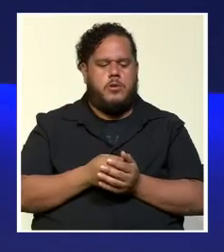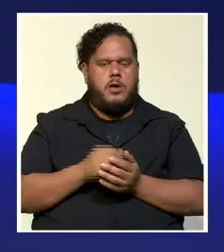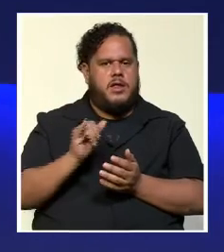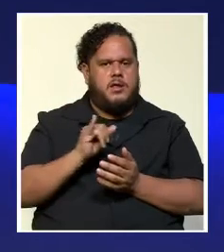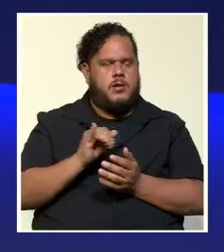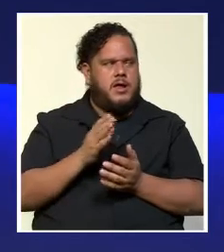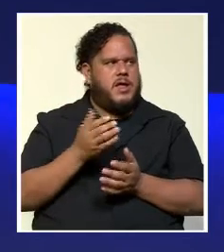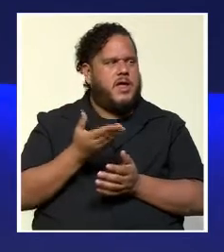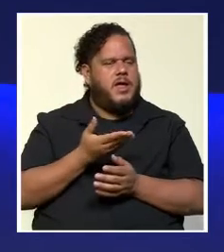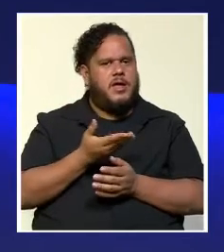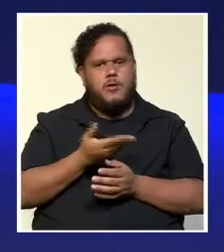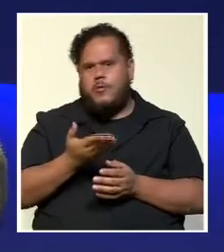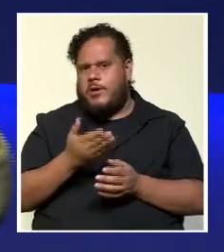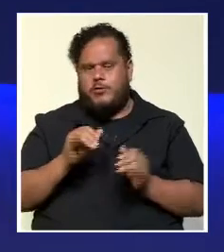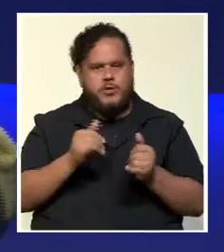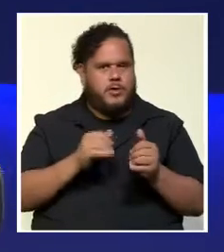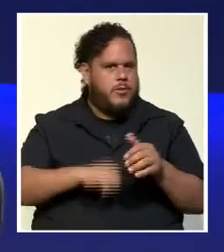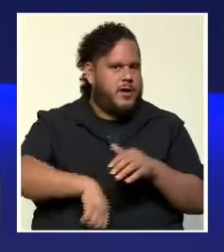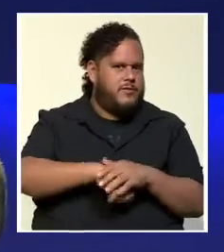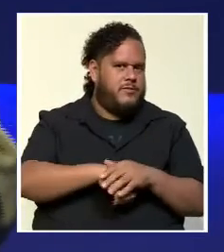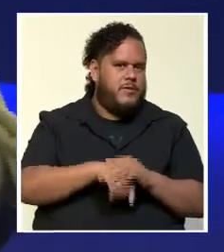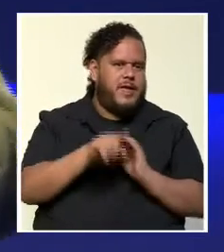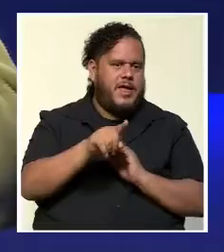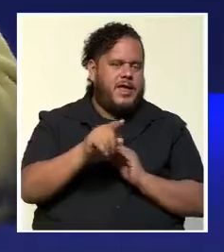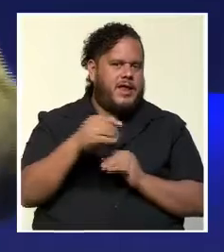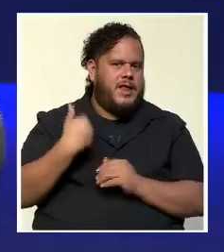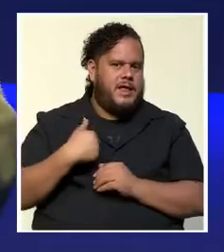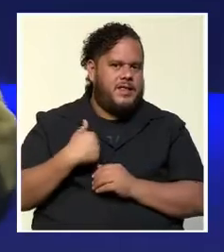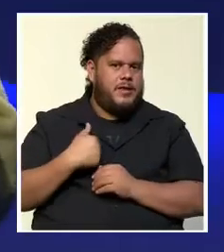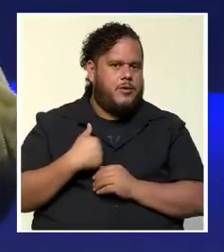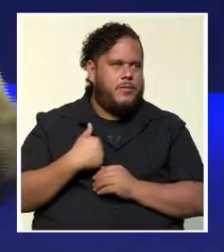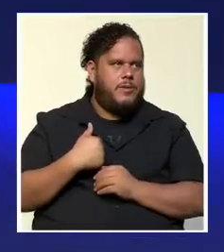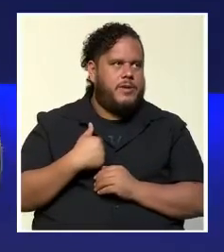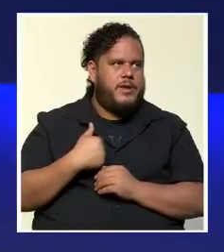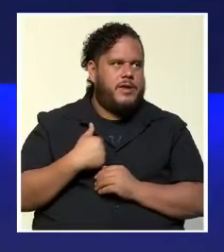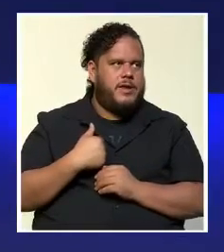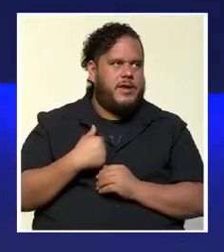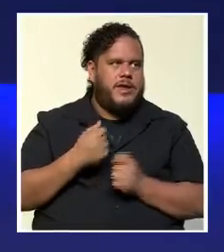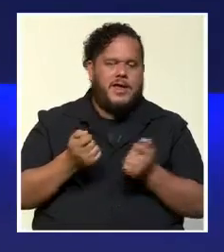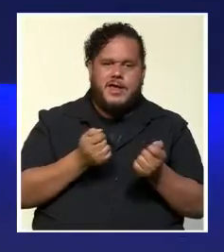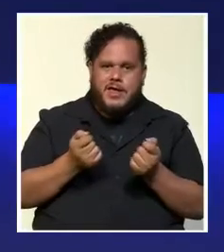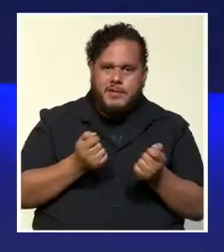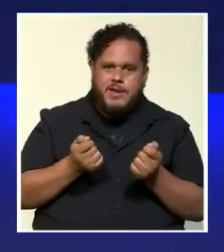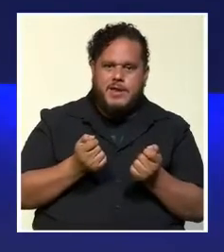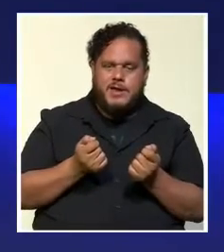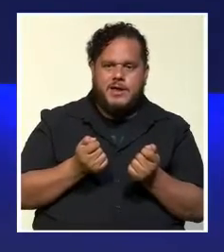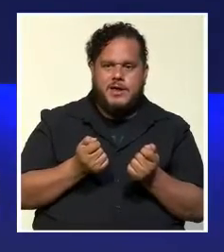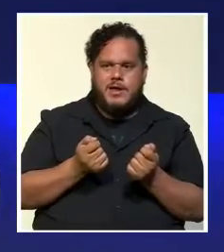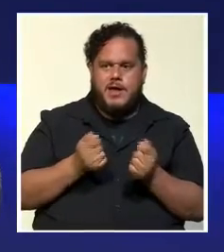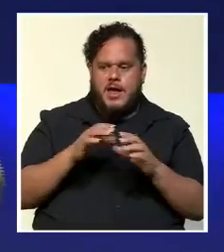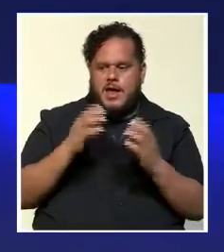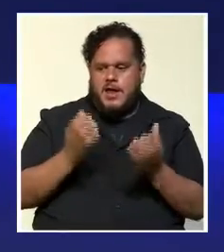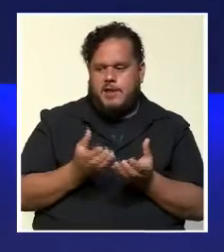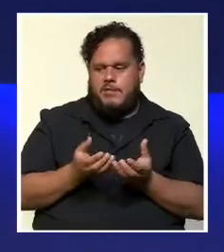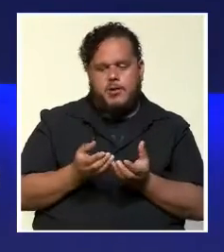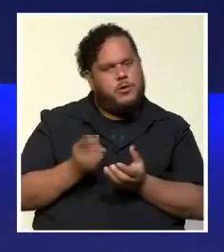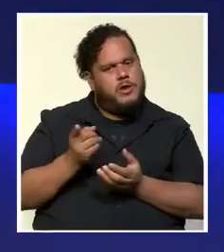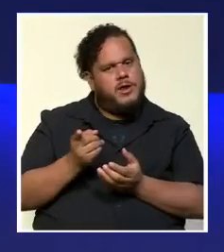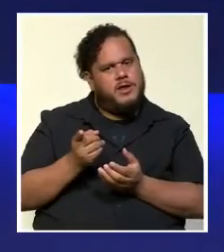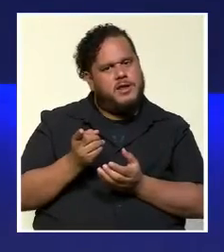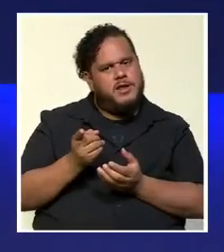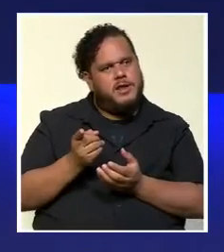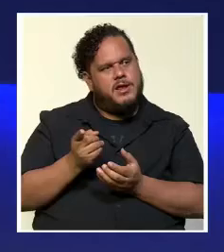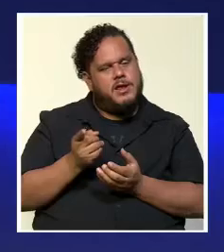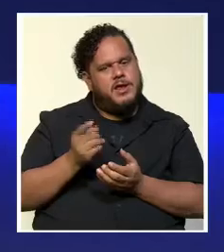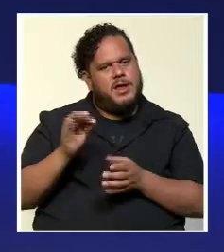juega el fútbol. Mauricio es el hombre que maneja el balón, es el que sirve